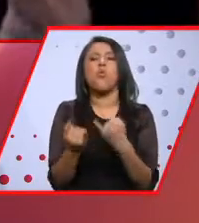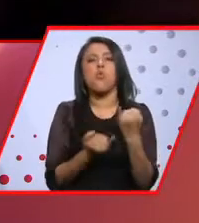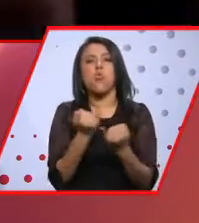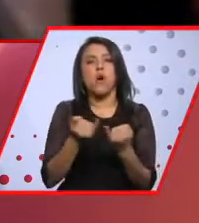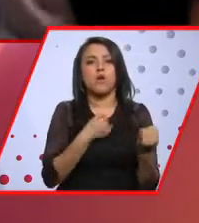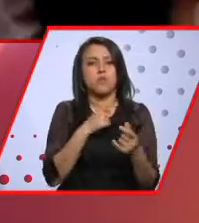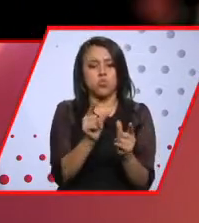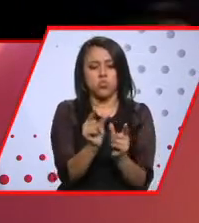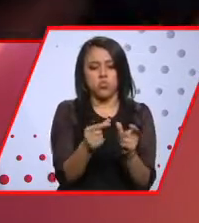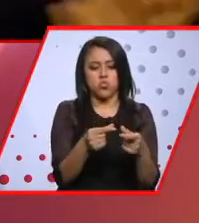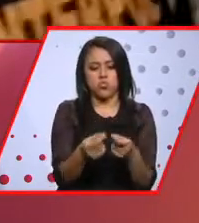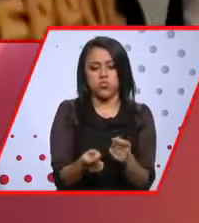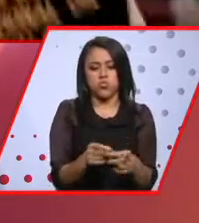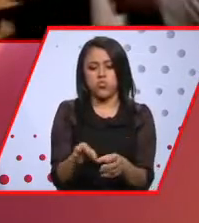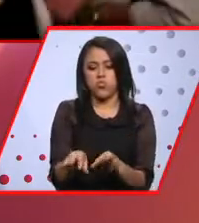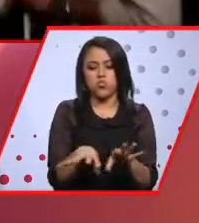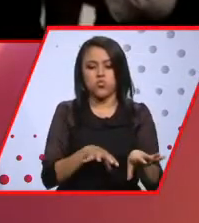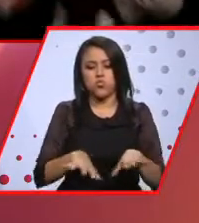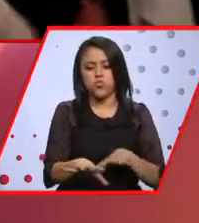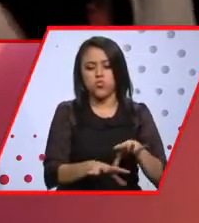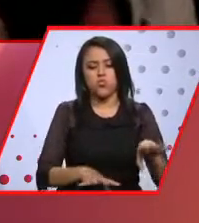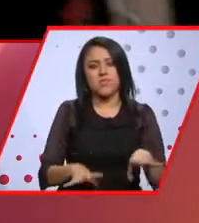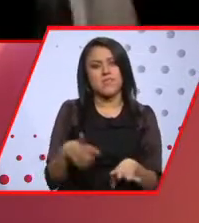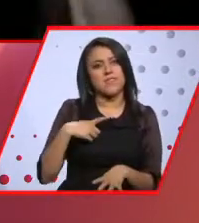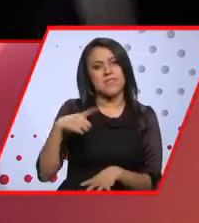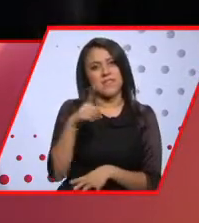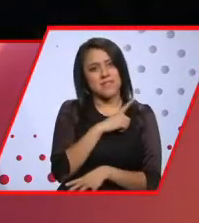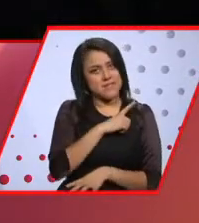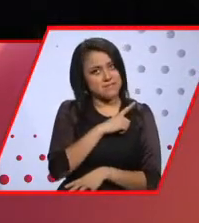les van a dar? Pues seguramente tendrán